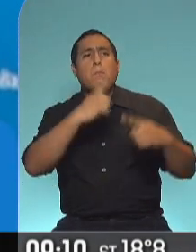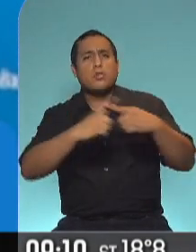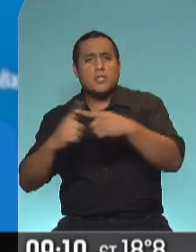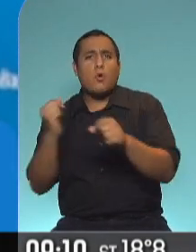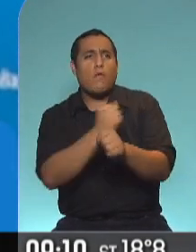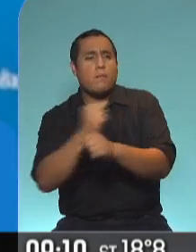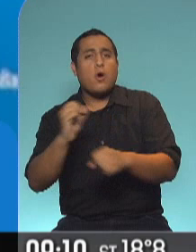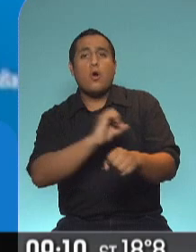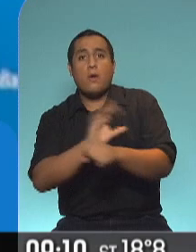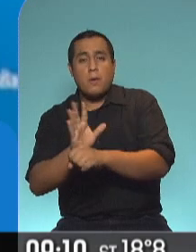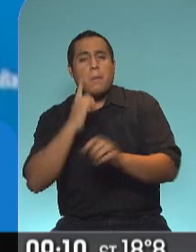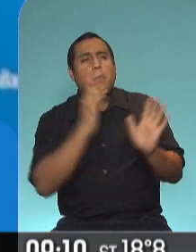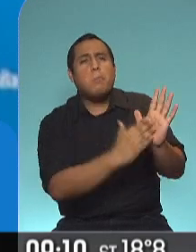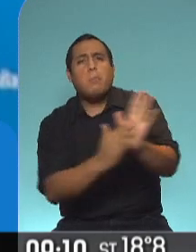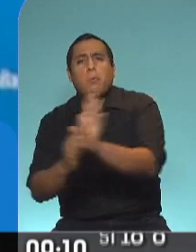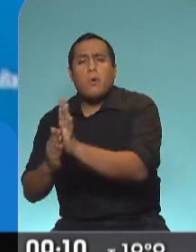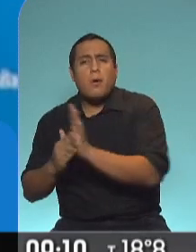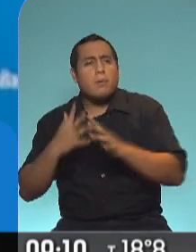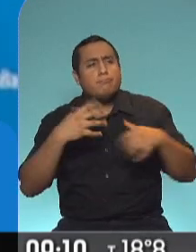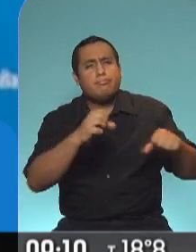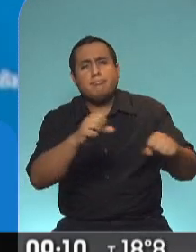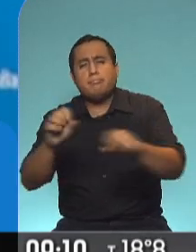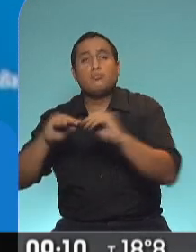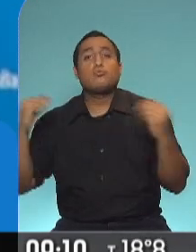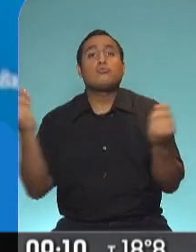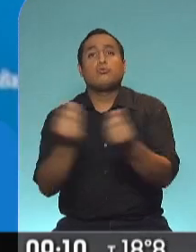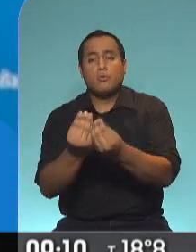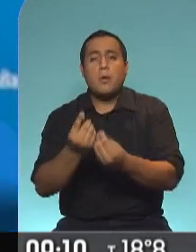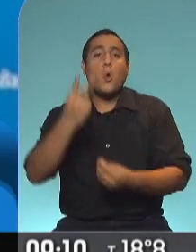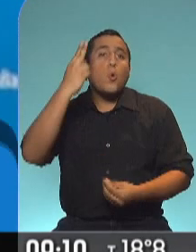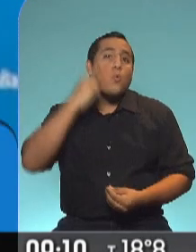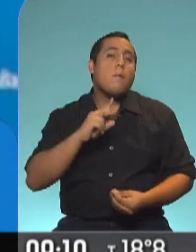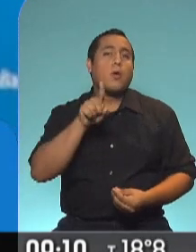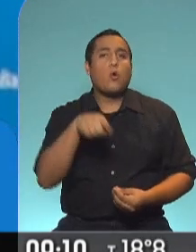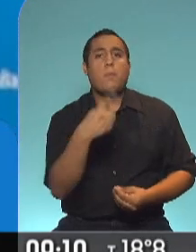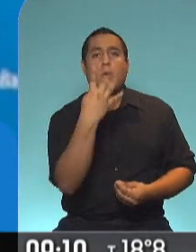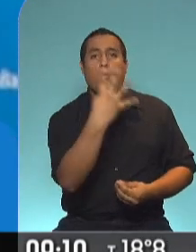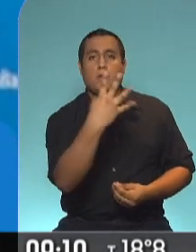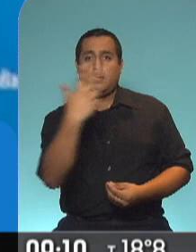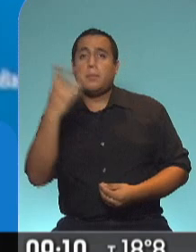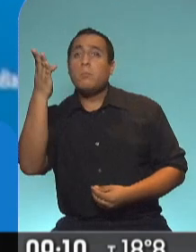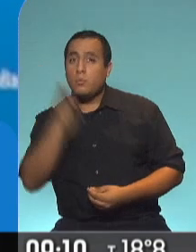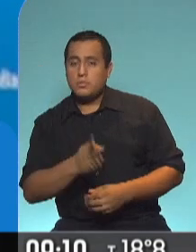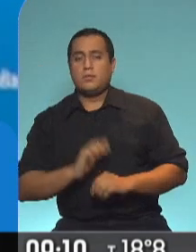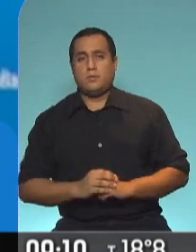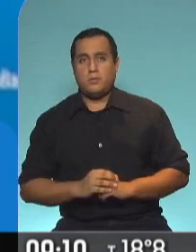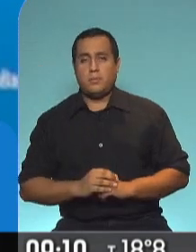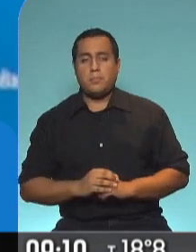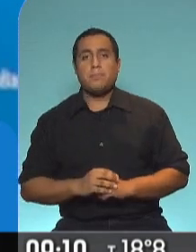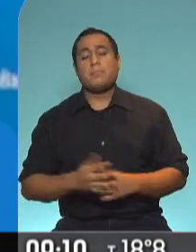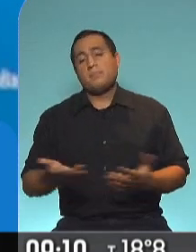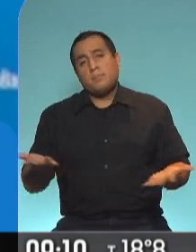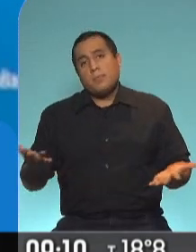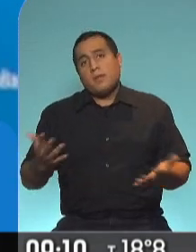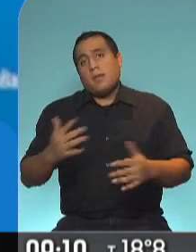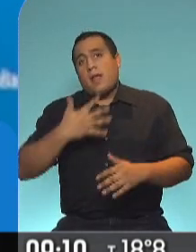promedio de los tests acumulados en nuestro país actualmente es de 9 43 por ciento esta realidad